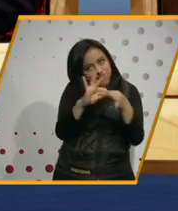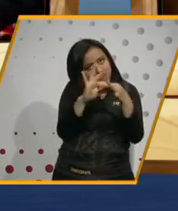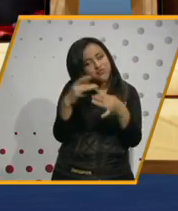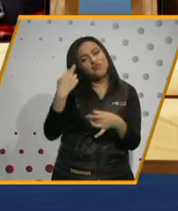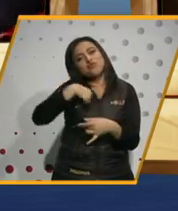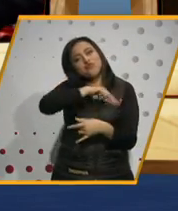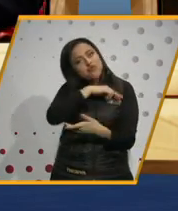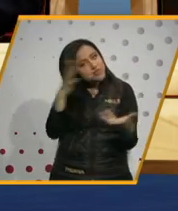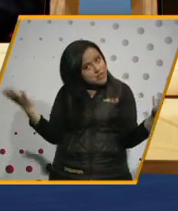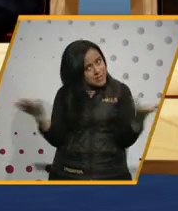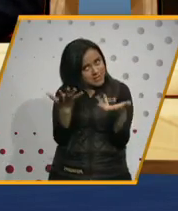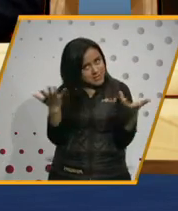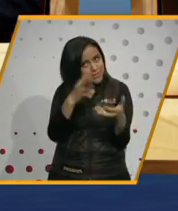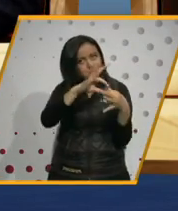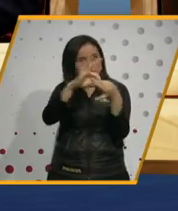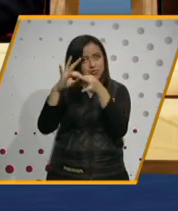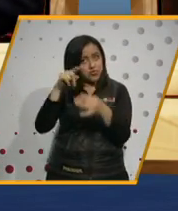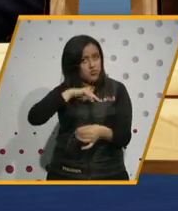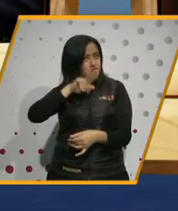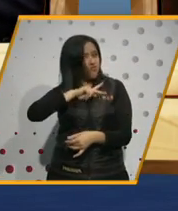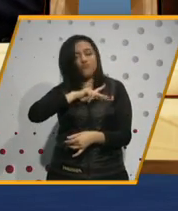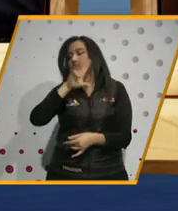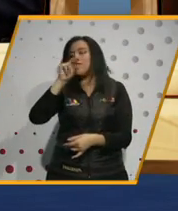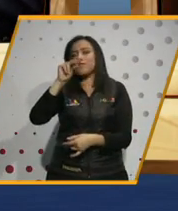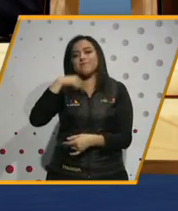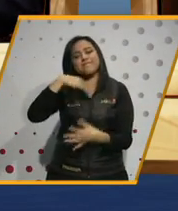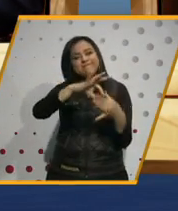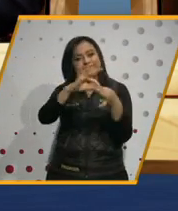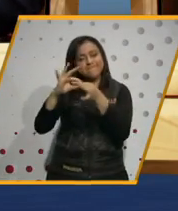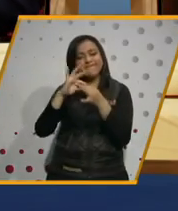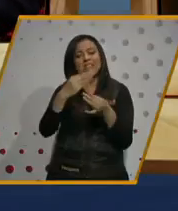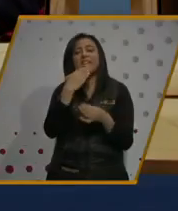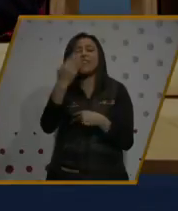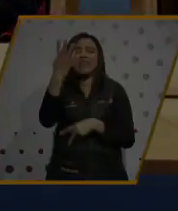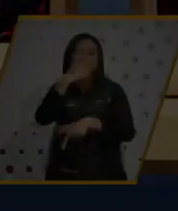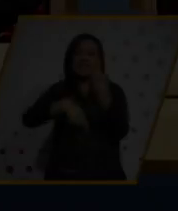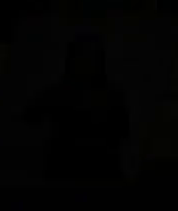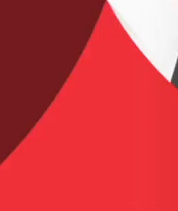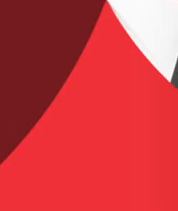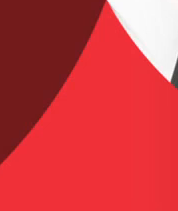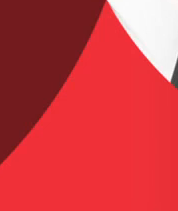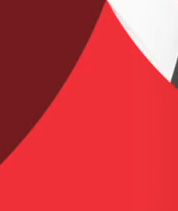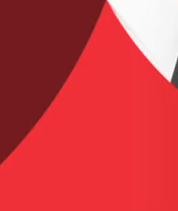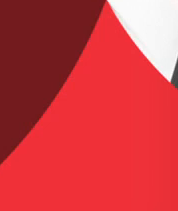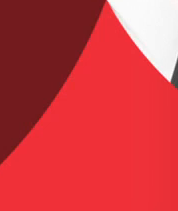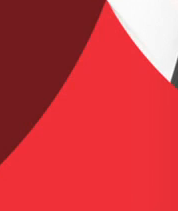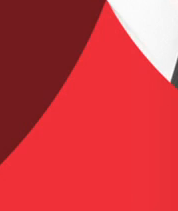compadre, estamos todos. Gracias. Bienvenido, mi gracias. Mi gracias.